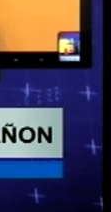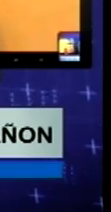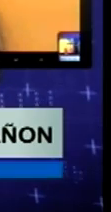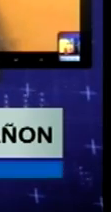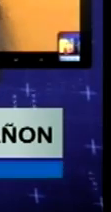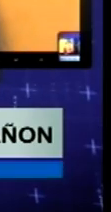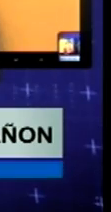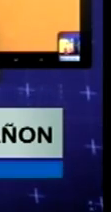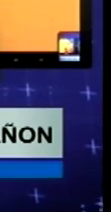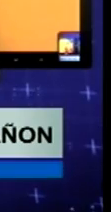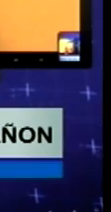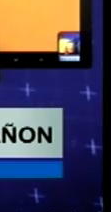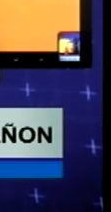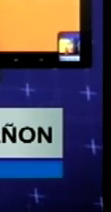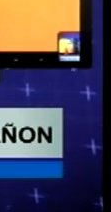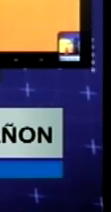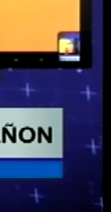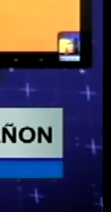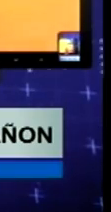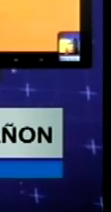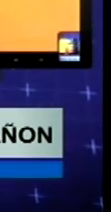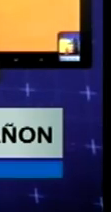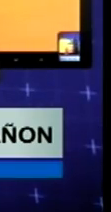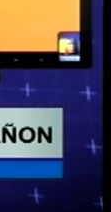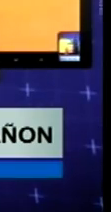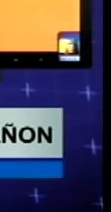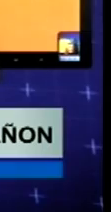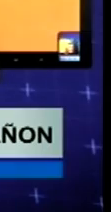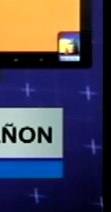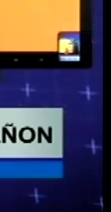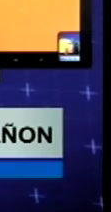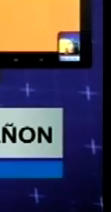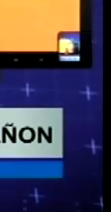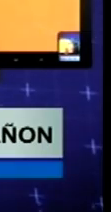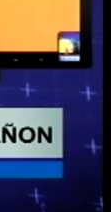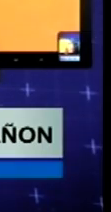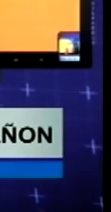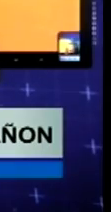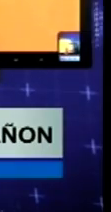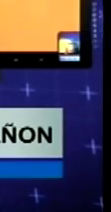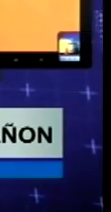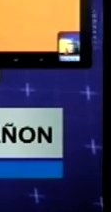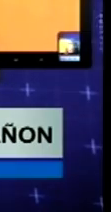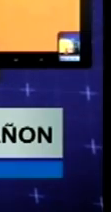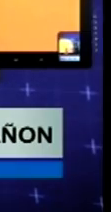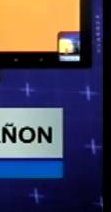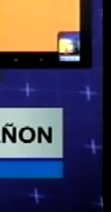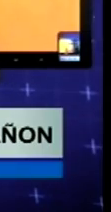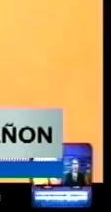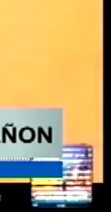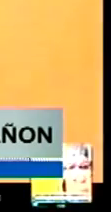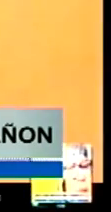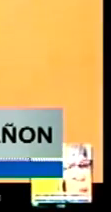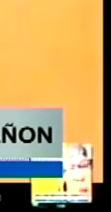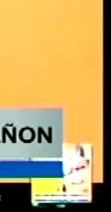este momento estamos luchando, y la verdad que nos encuentra 20, 21, 16 años con una fortaleza, si se